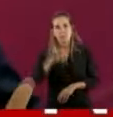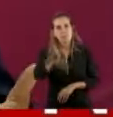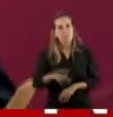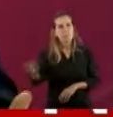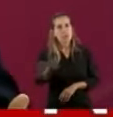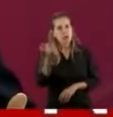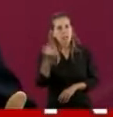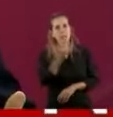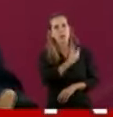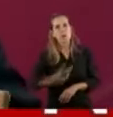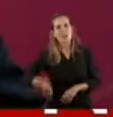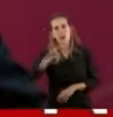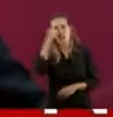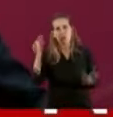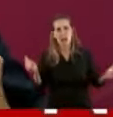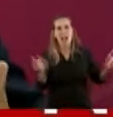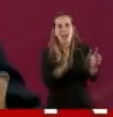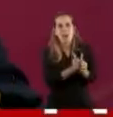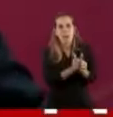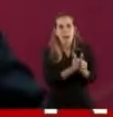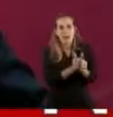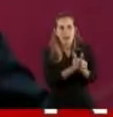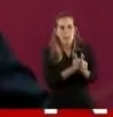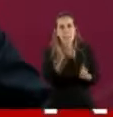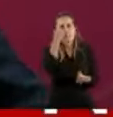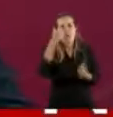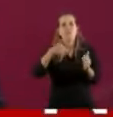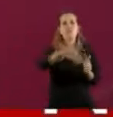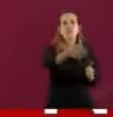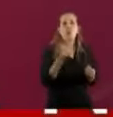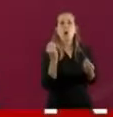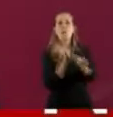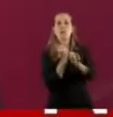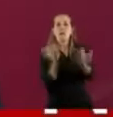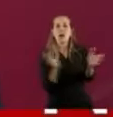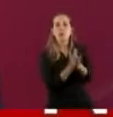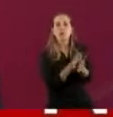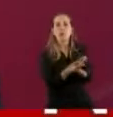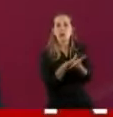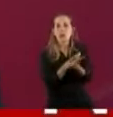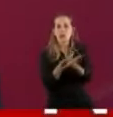Al lado nuestro y mirando hacia adelante qué es lo que podemos hacer.